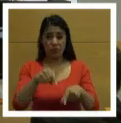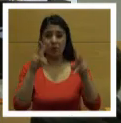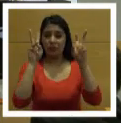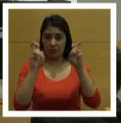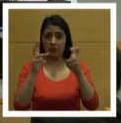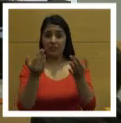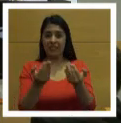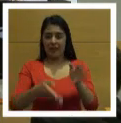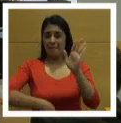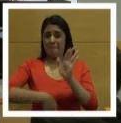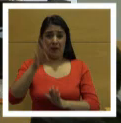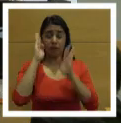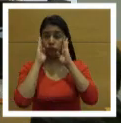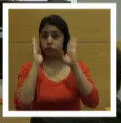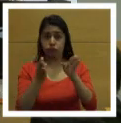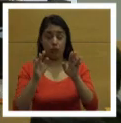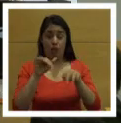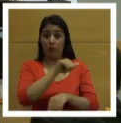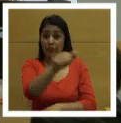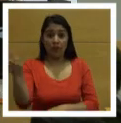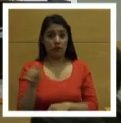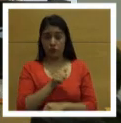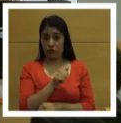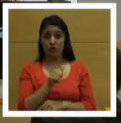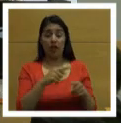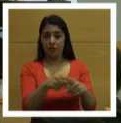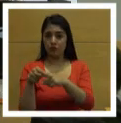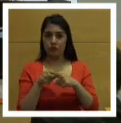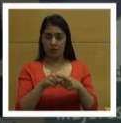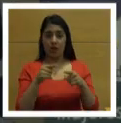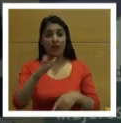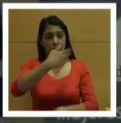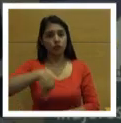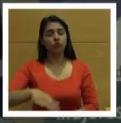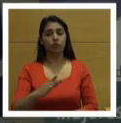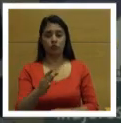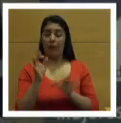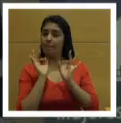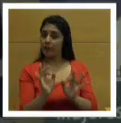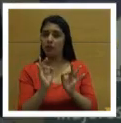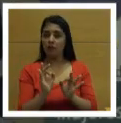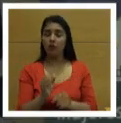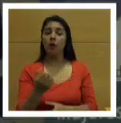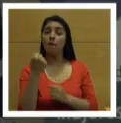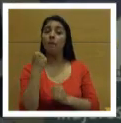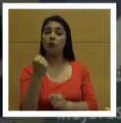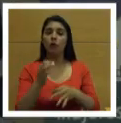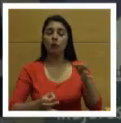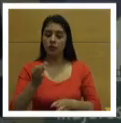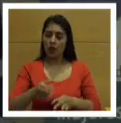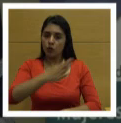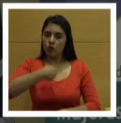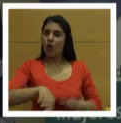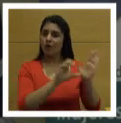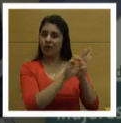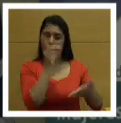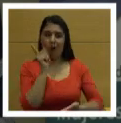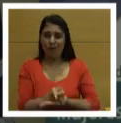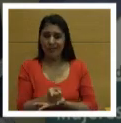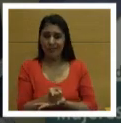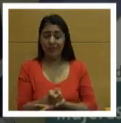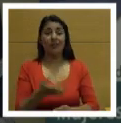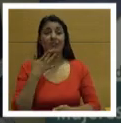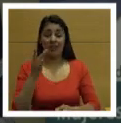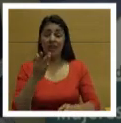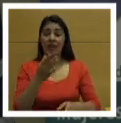máxima atención de toda la sociedad, especialmente si como Poder Judicial nos vemos en la obligación constitucional de garantizar el acceso